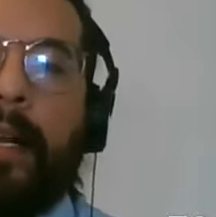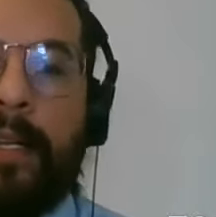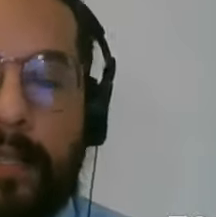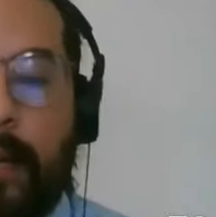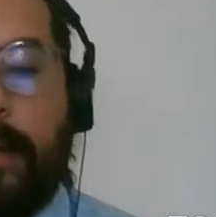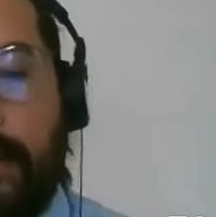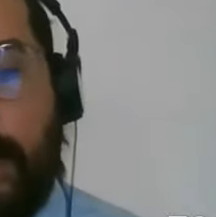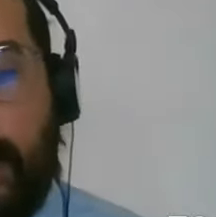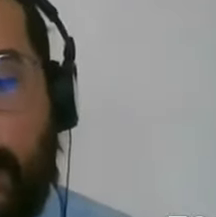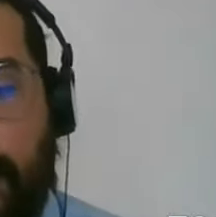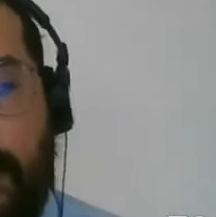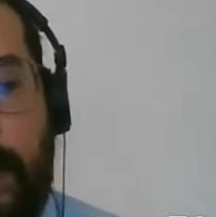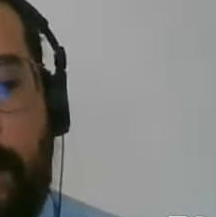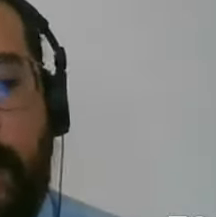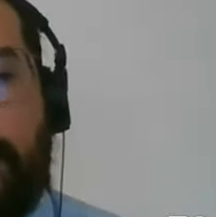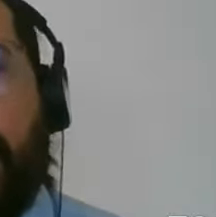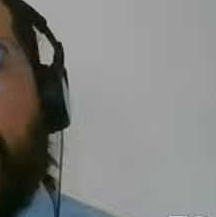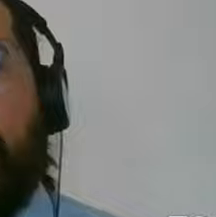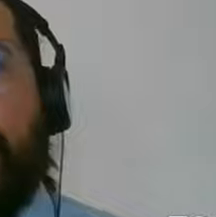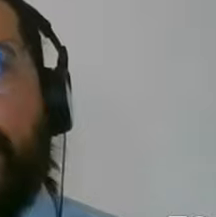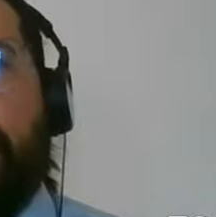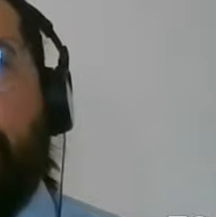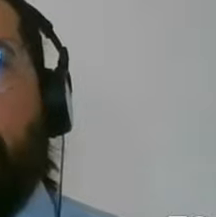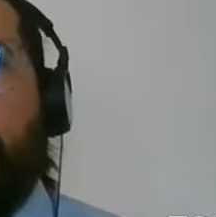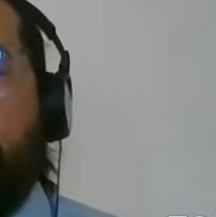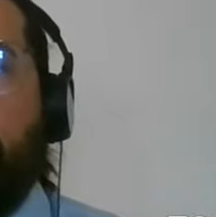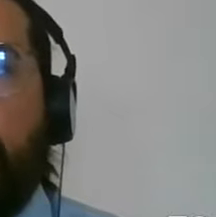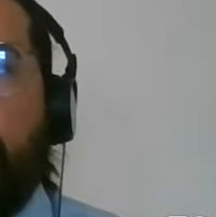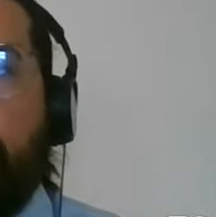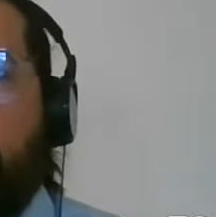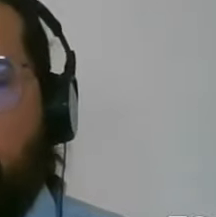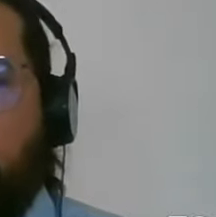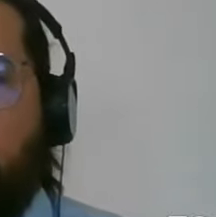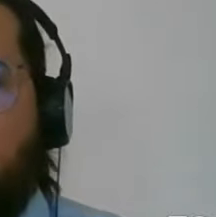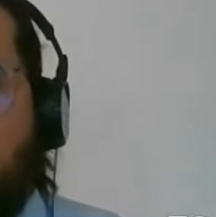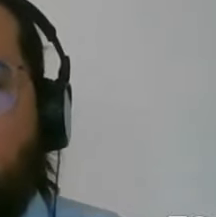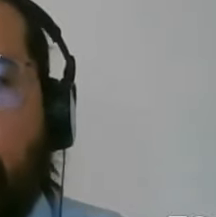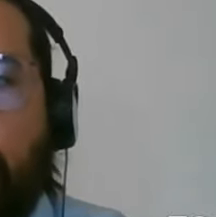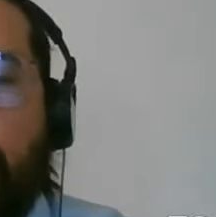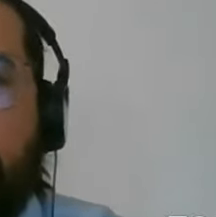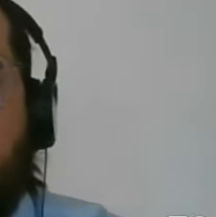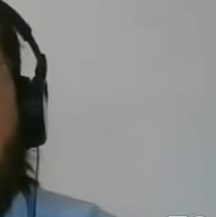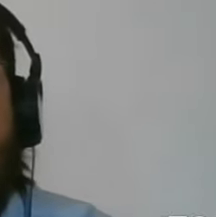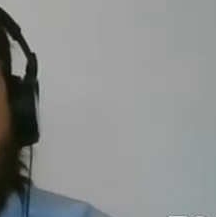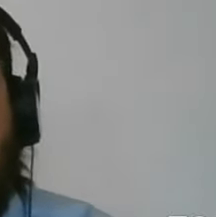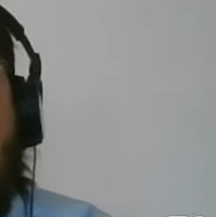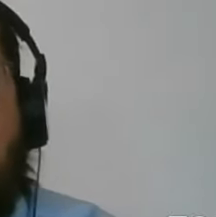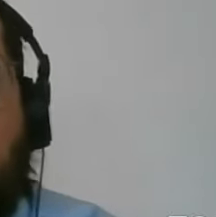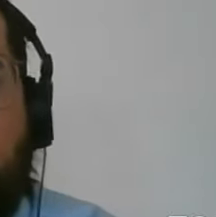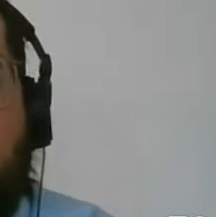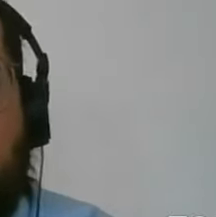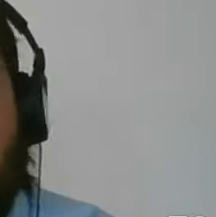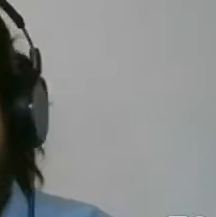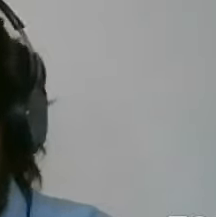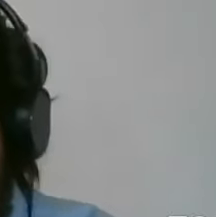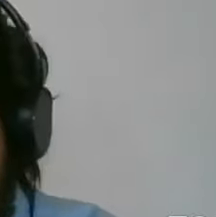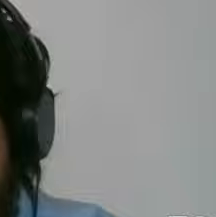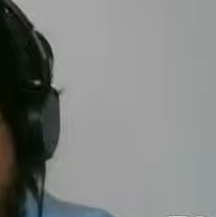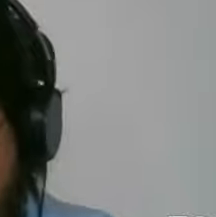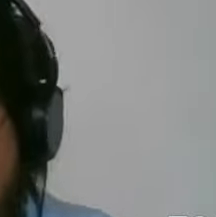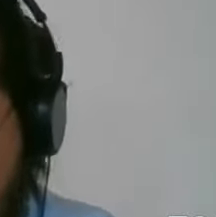información para analizar y para ir, pues, estudiando como, pues, toda la doctrina de la Corte,